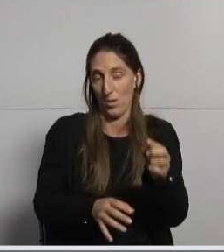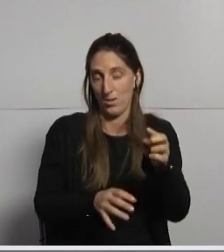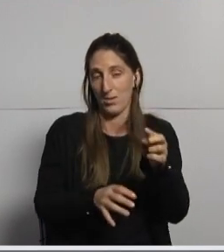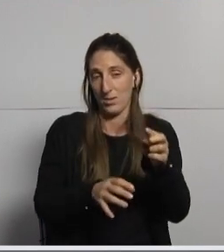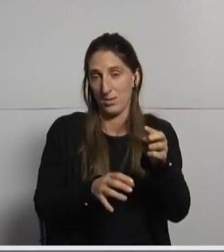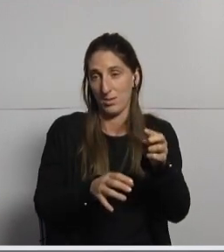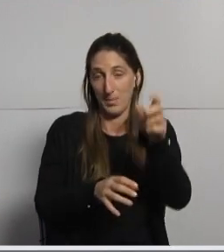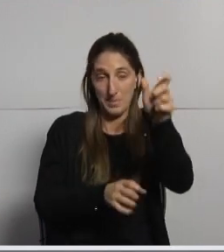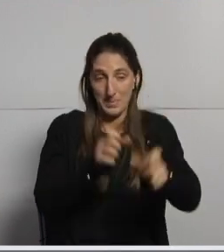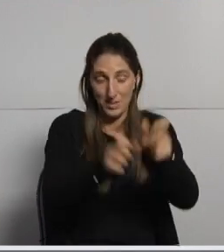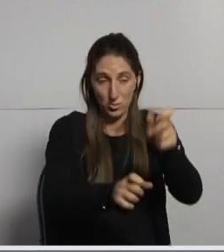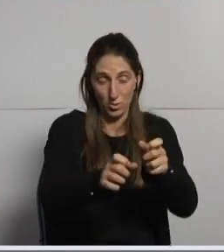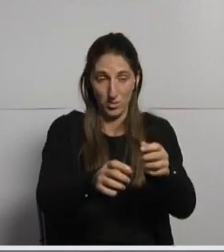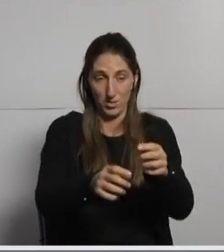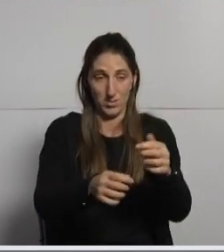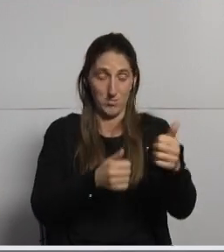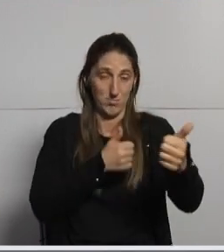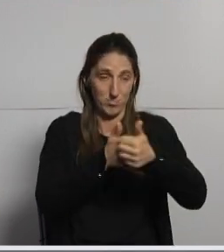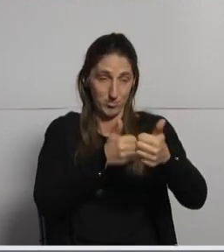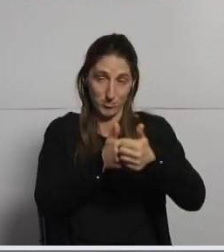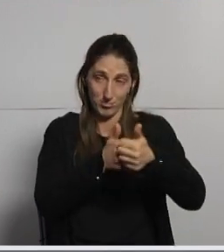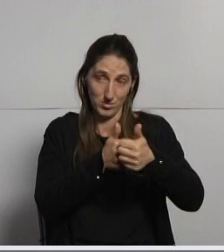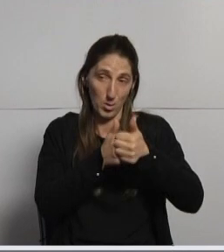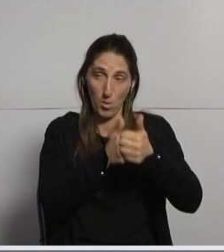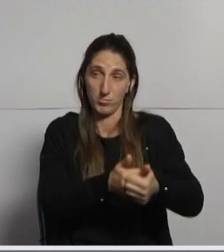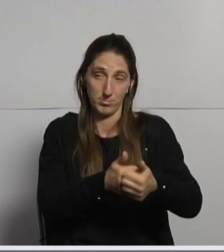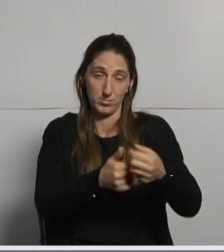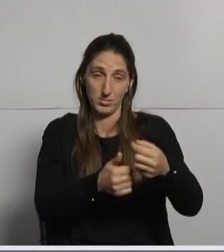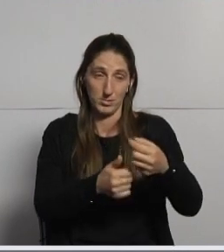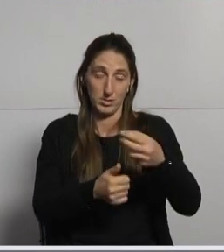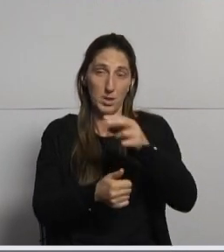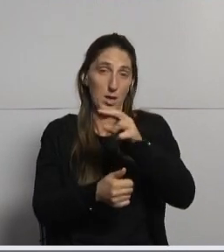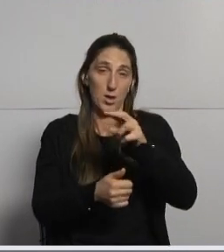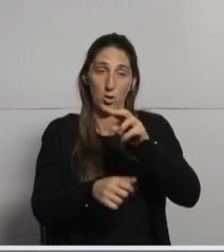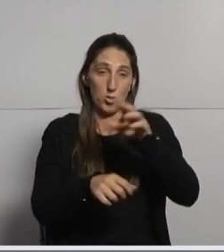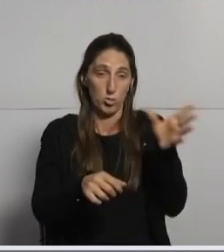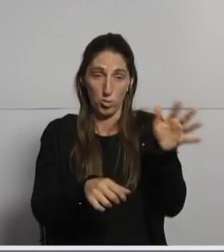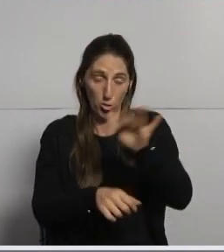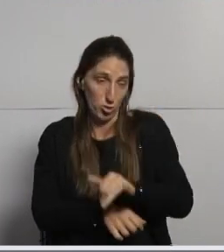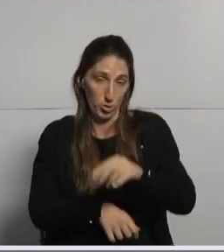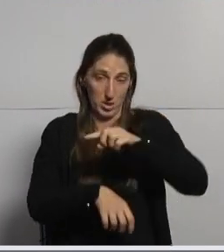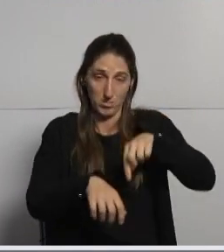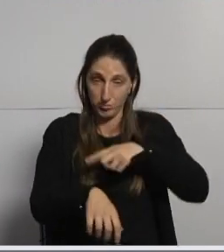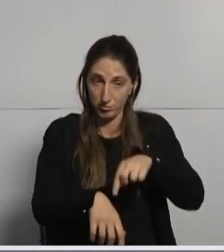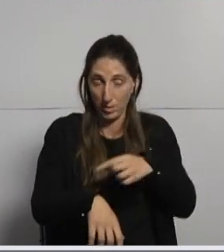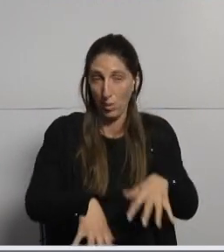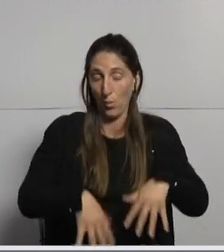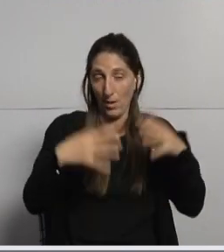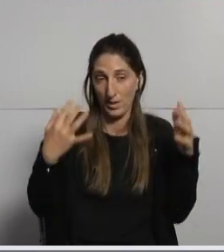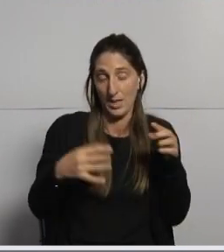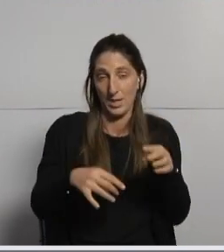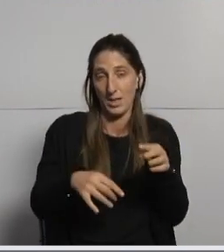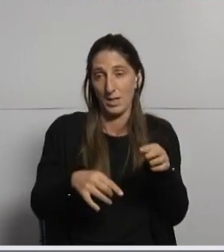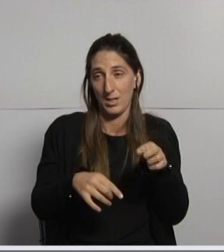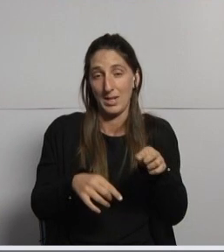potenciales individuos que interactúen con ese asistente, que está 24/7, estén en situaciones donde se puedan estar ante